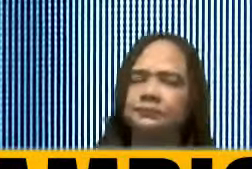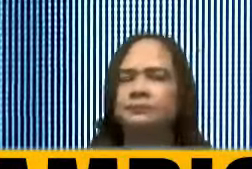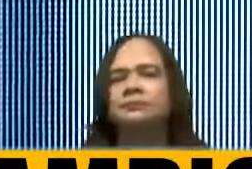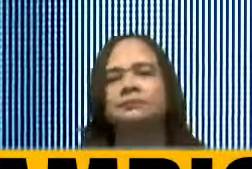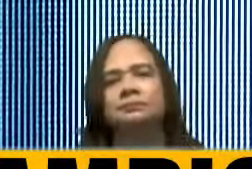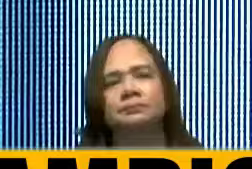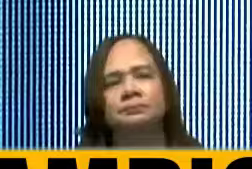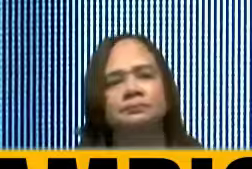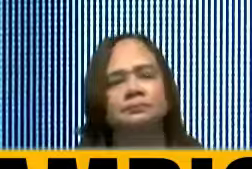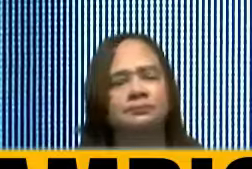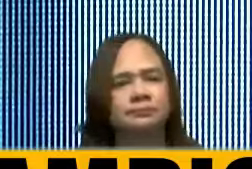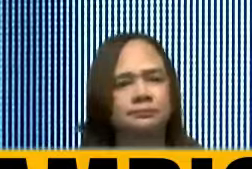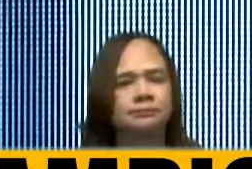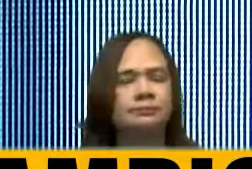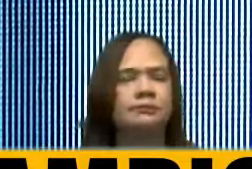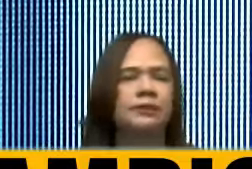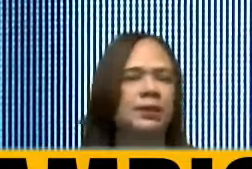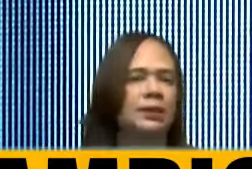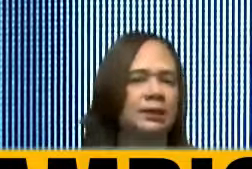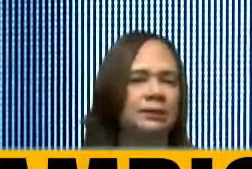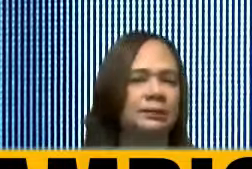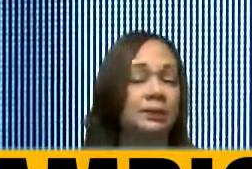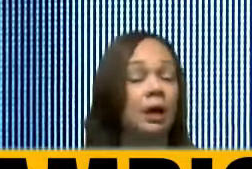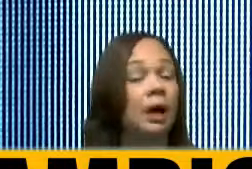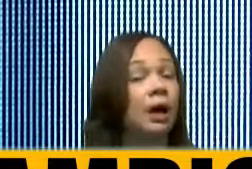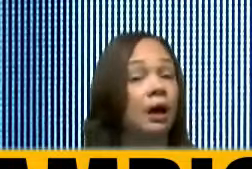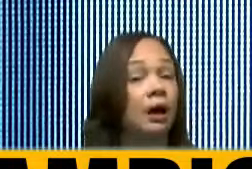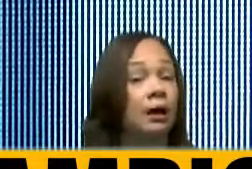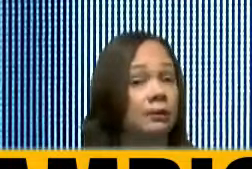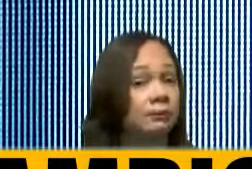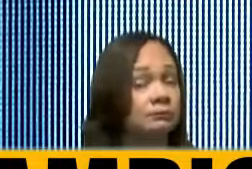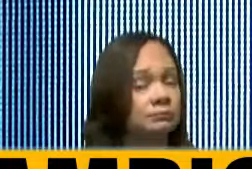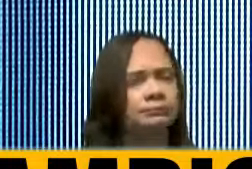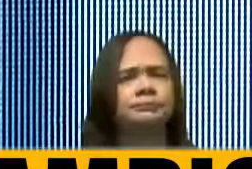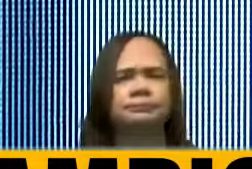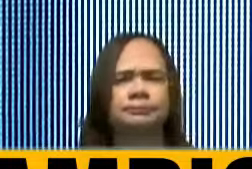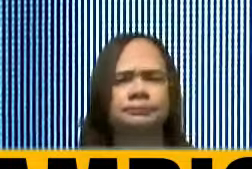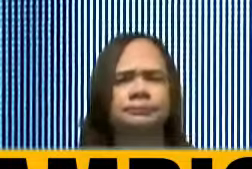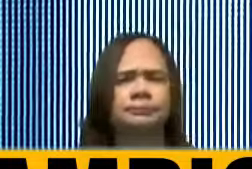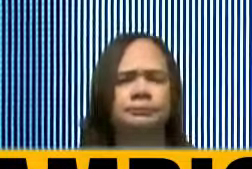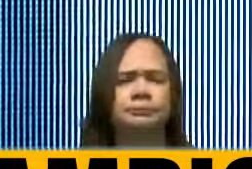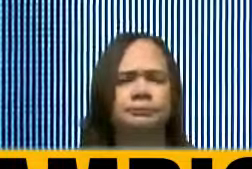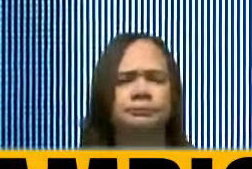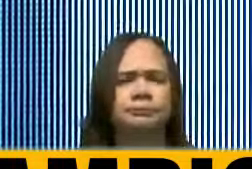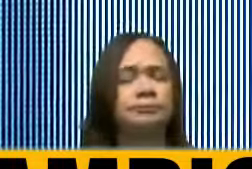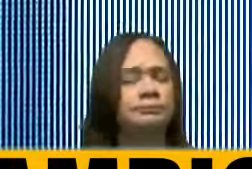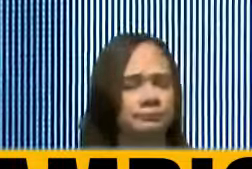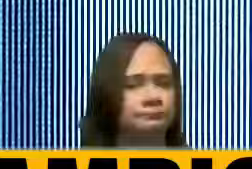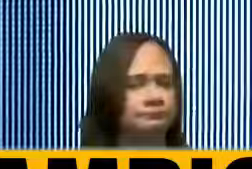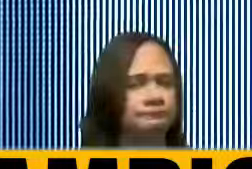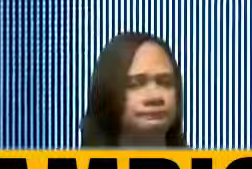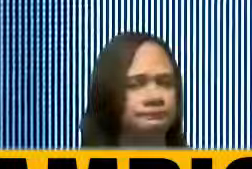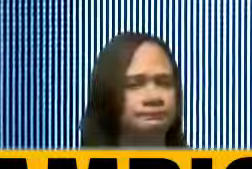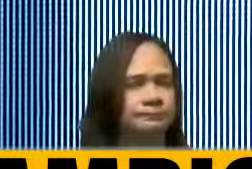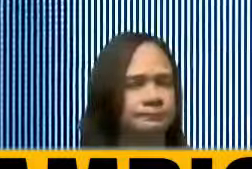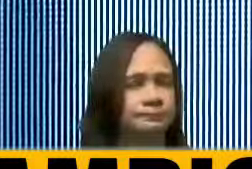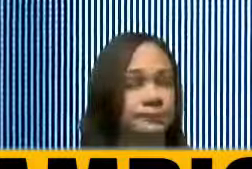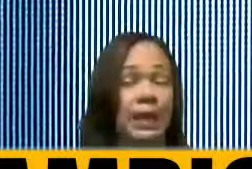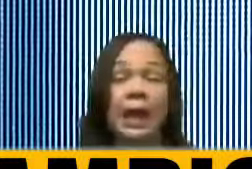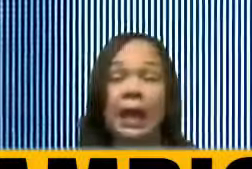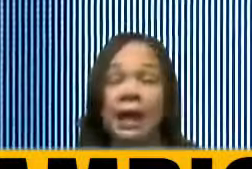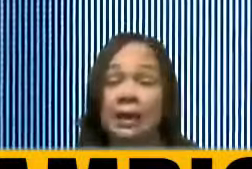en en la gente el en cuanto al gasto y es bueno que se conozca esto al gasto de